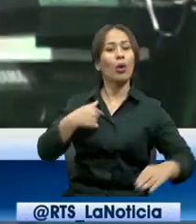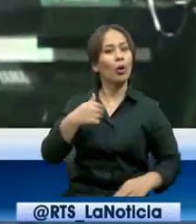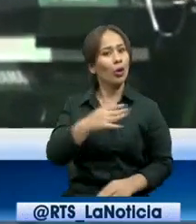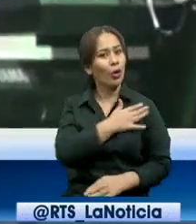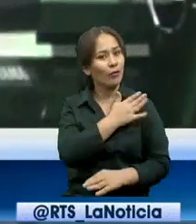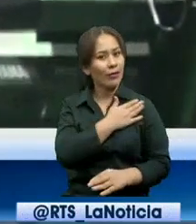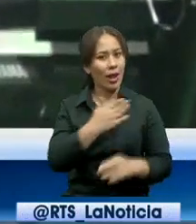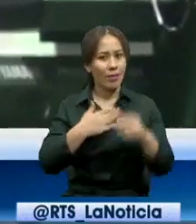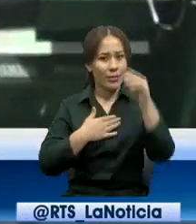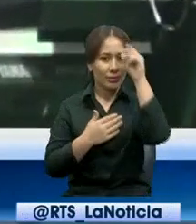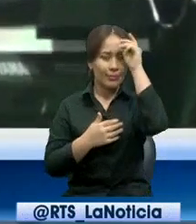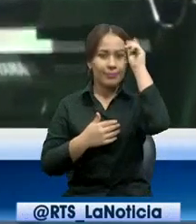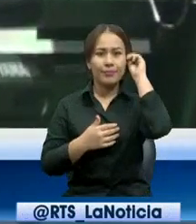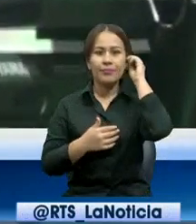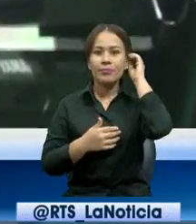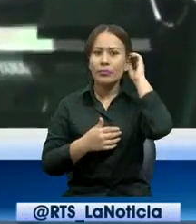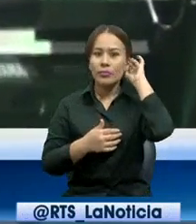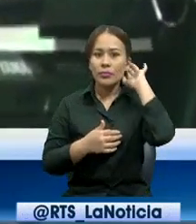en mí.